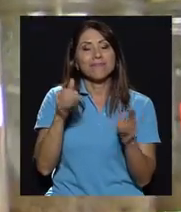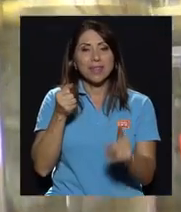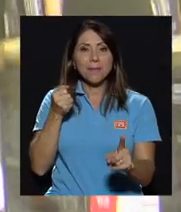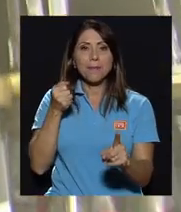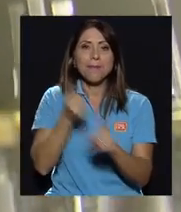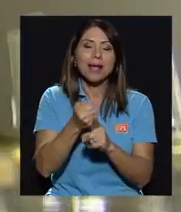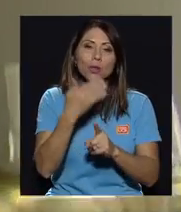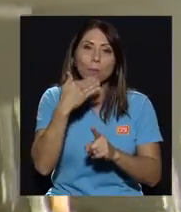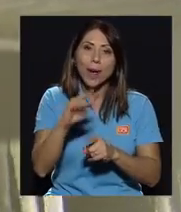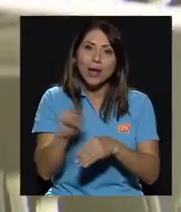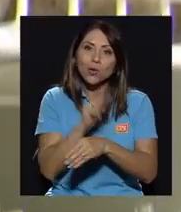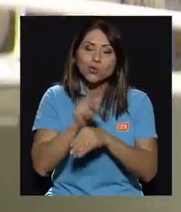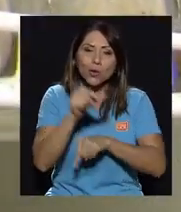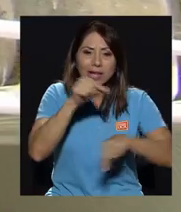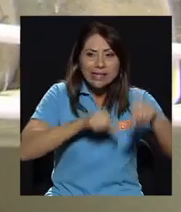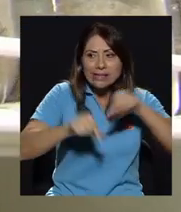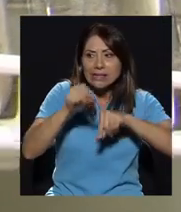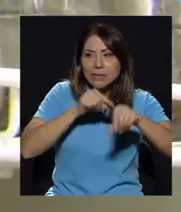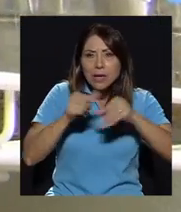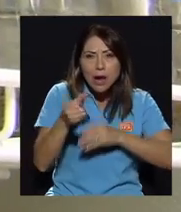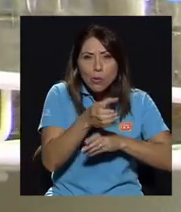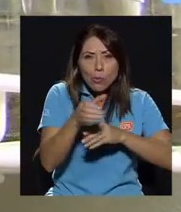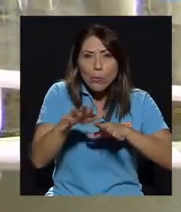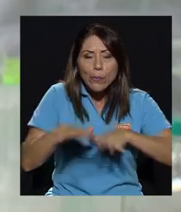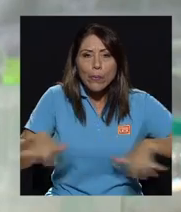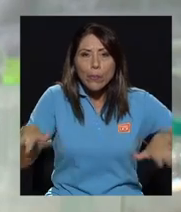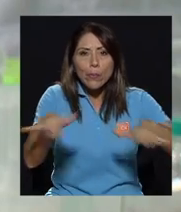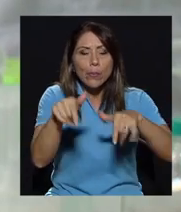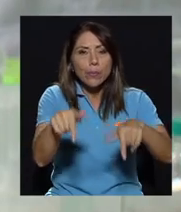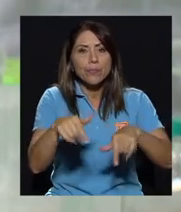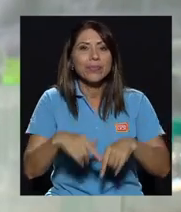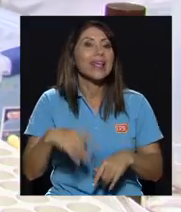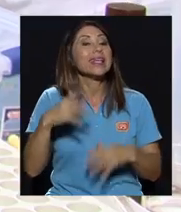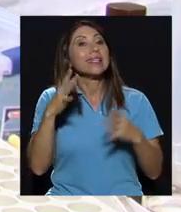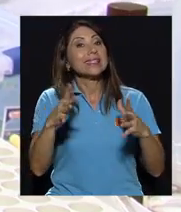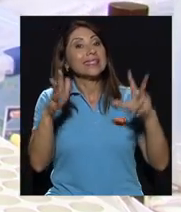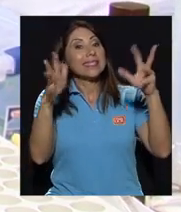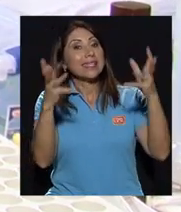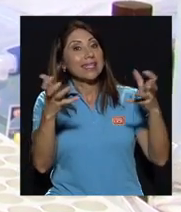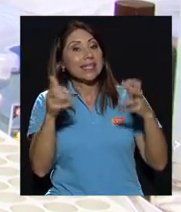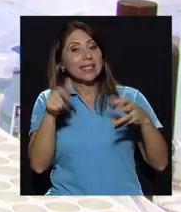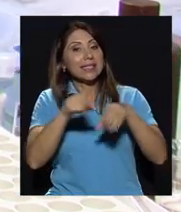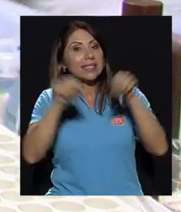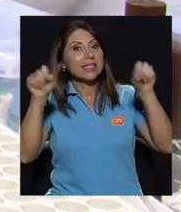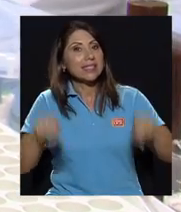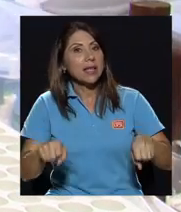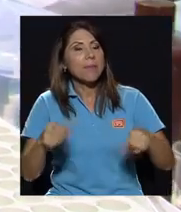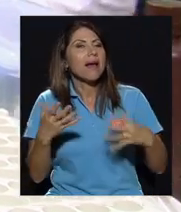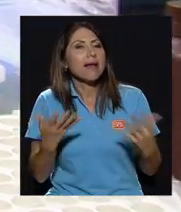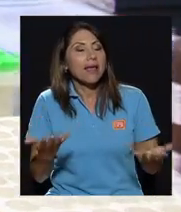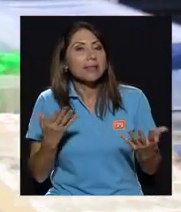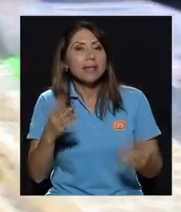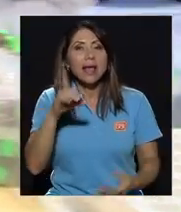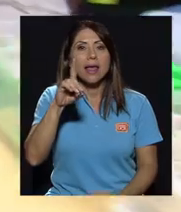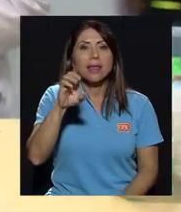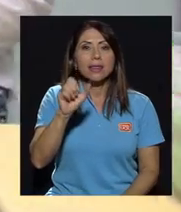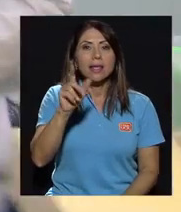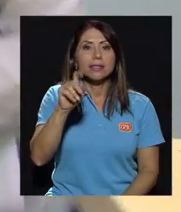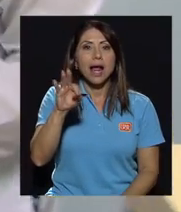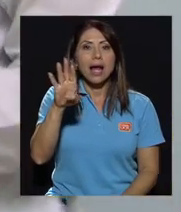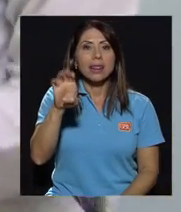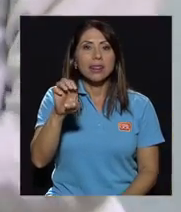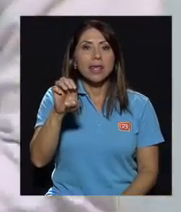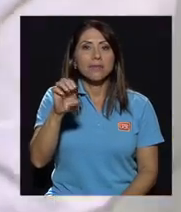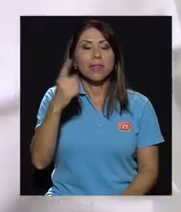uso de los plaguicidas y pesticidas en el ambiente se proponen que en sistemas que el biogás a un sistema de descarte para estas